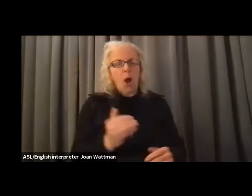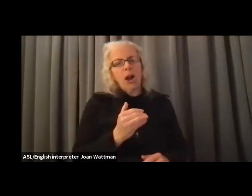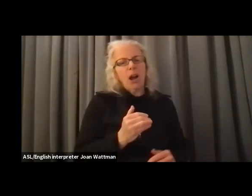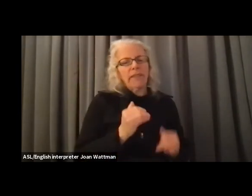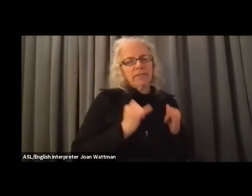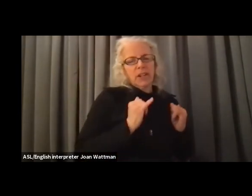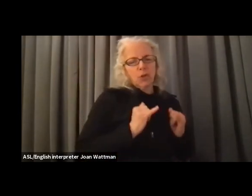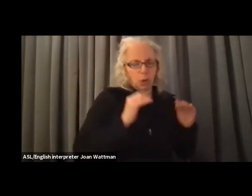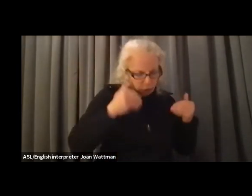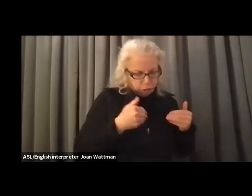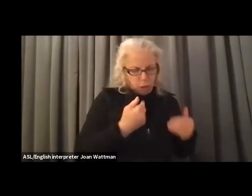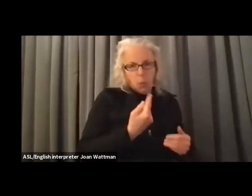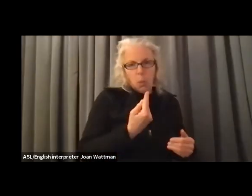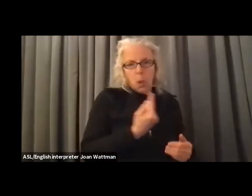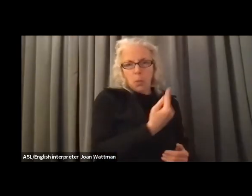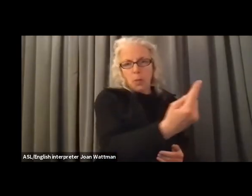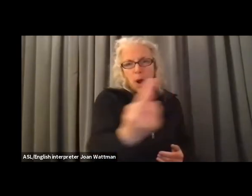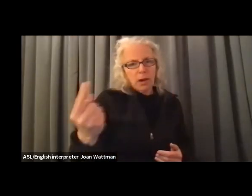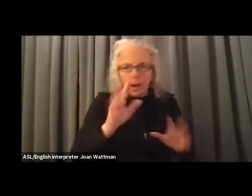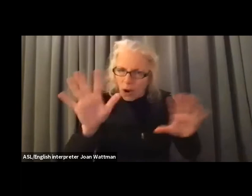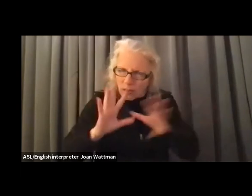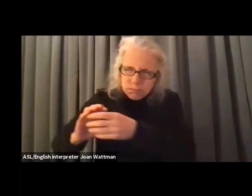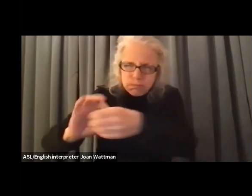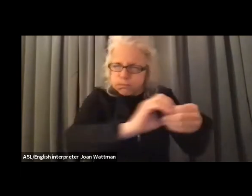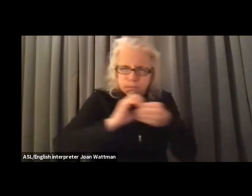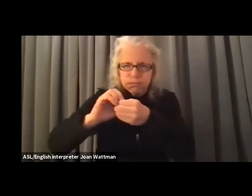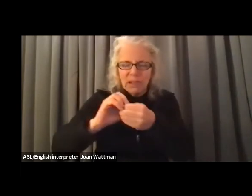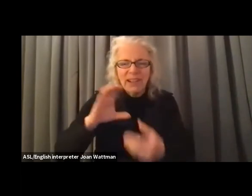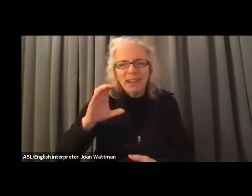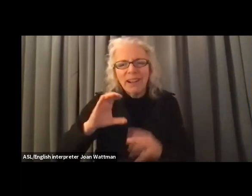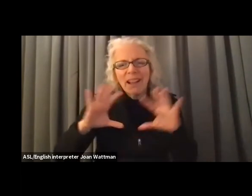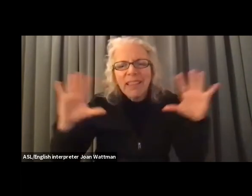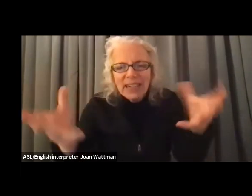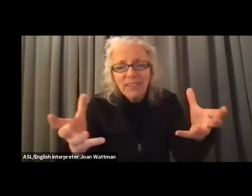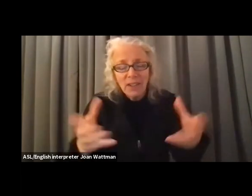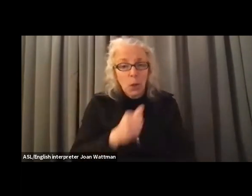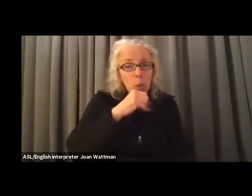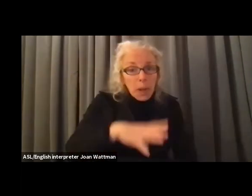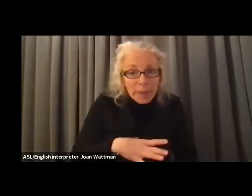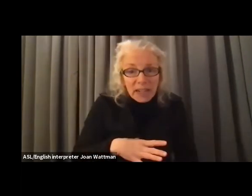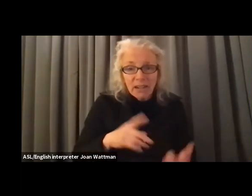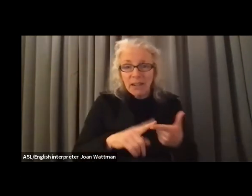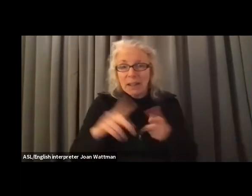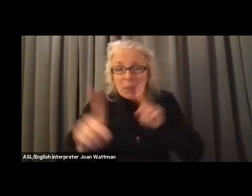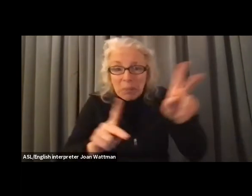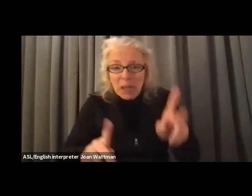como pueblos, como comunidades, y desde ahí pues vamos